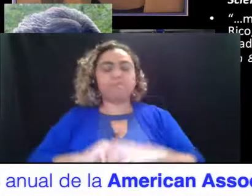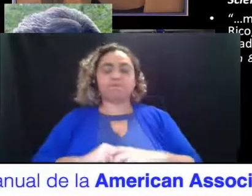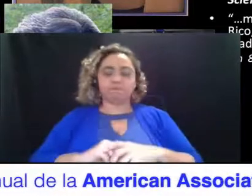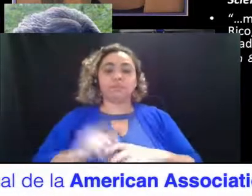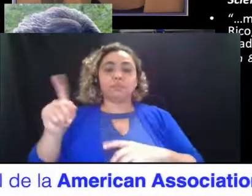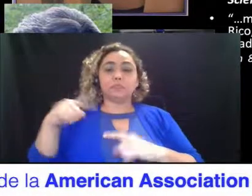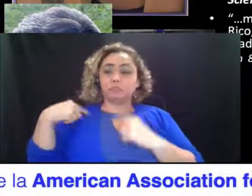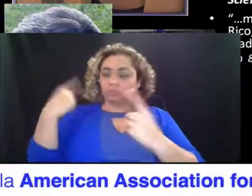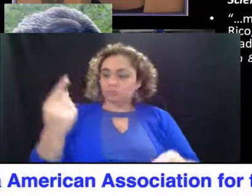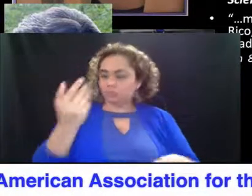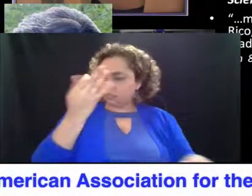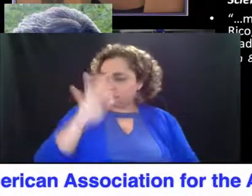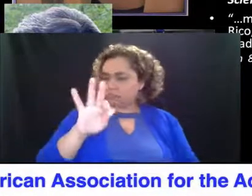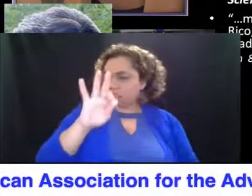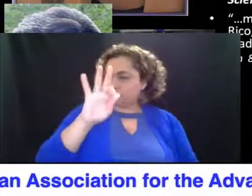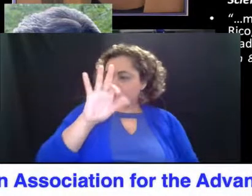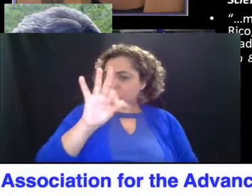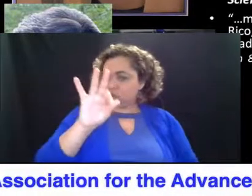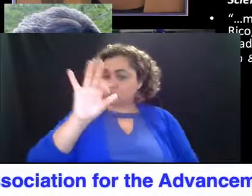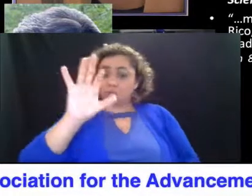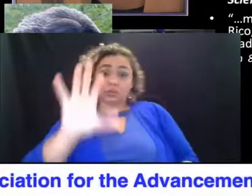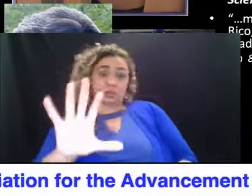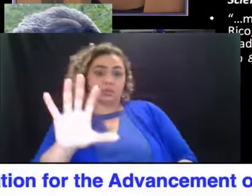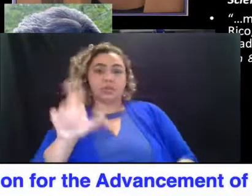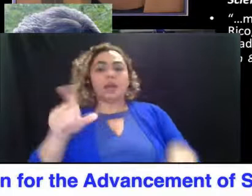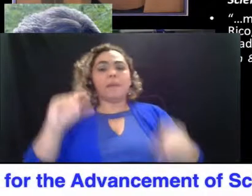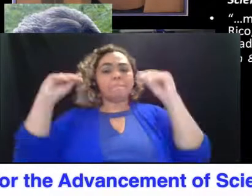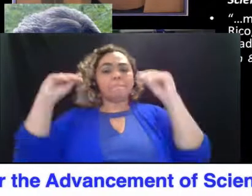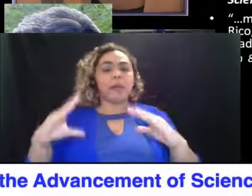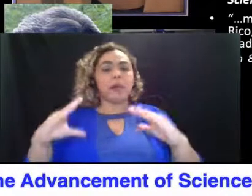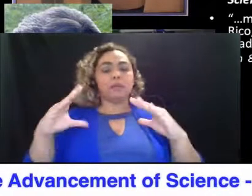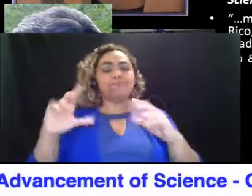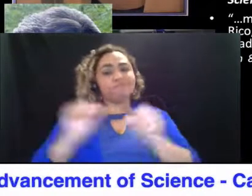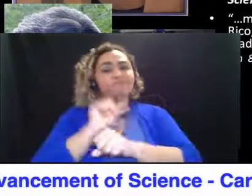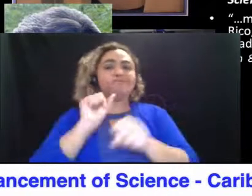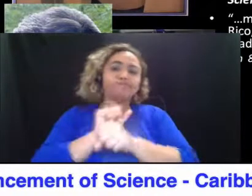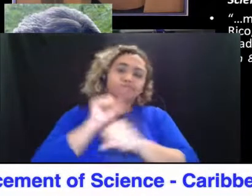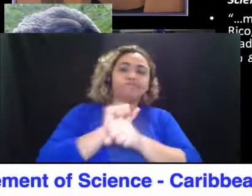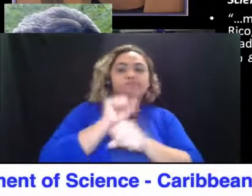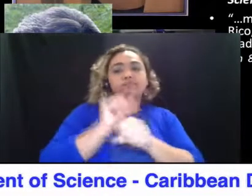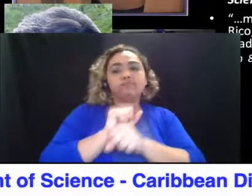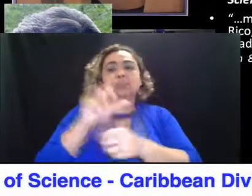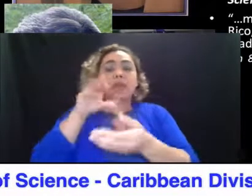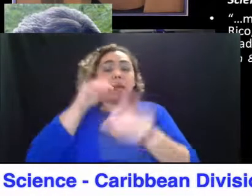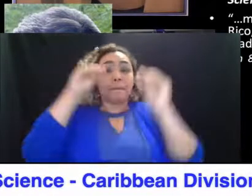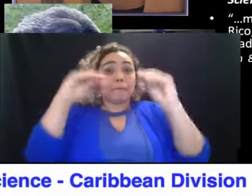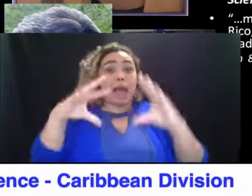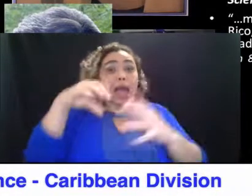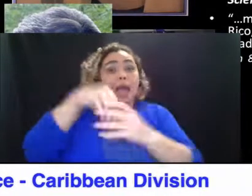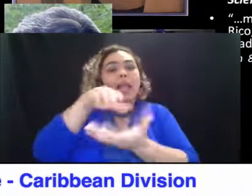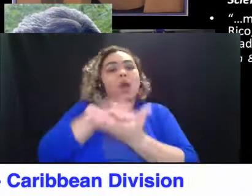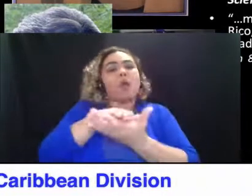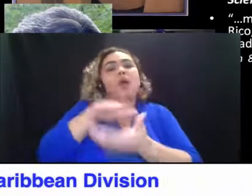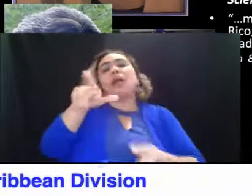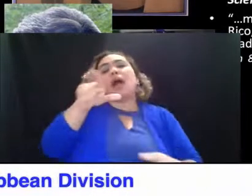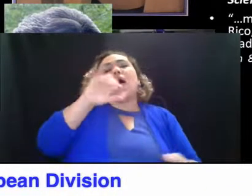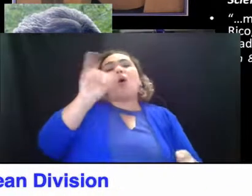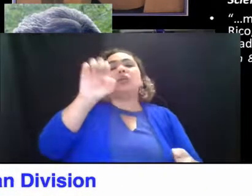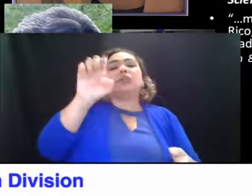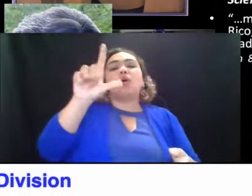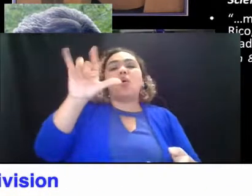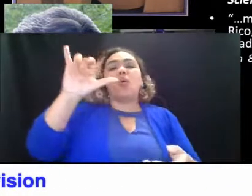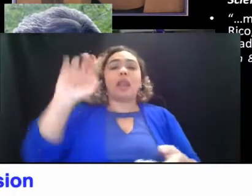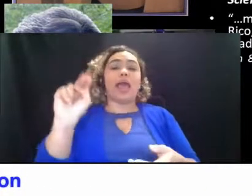año 1995, la profesora se desempeña como docente en la Escuela José Julián Acosta, donde ha